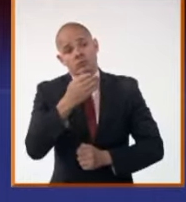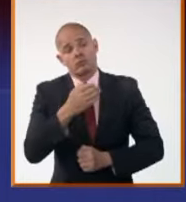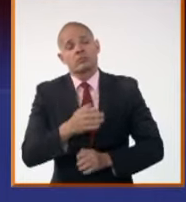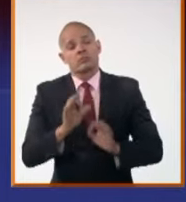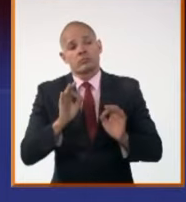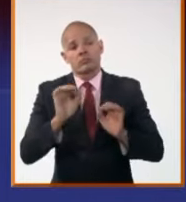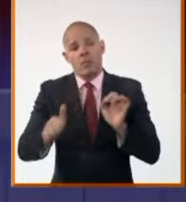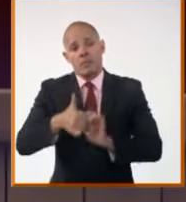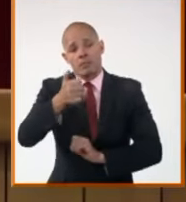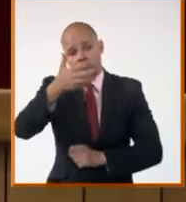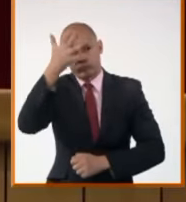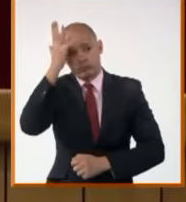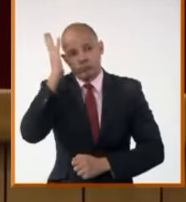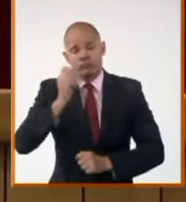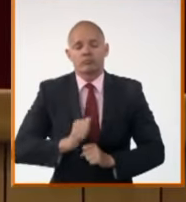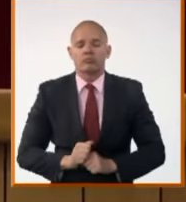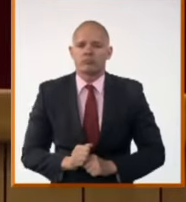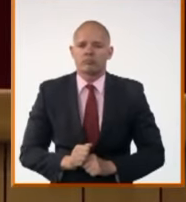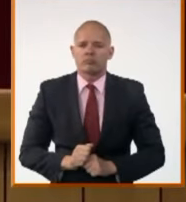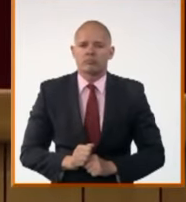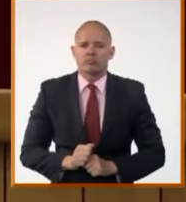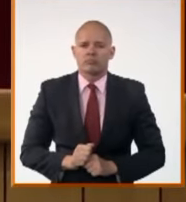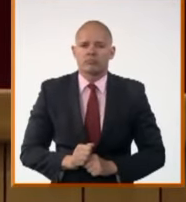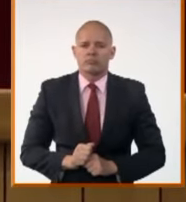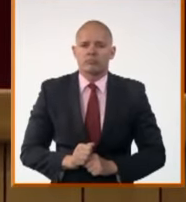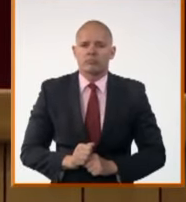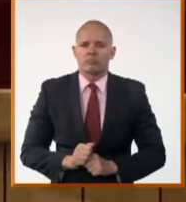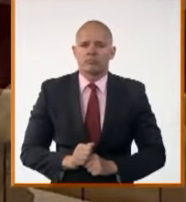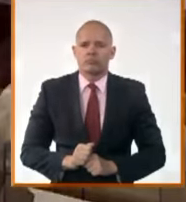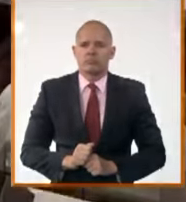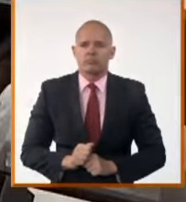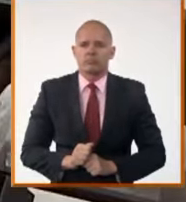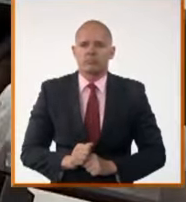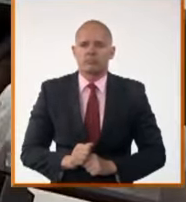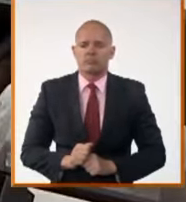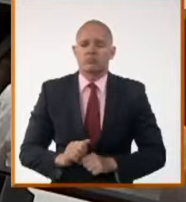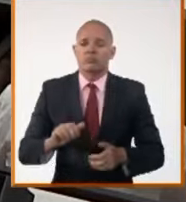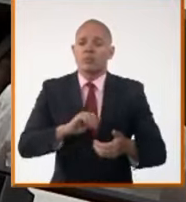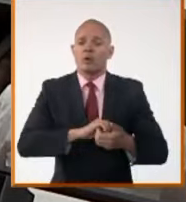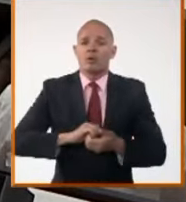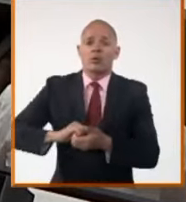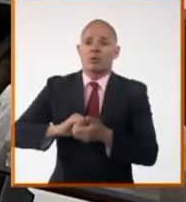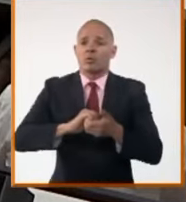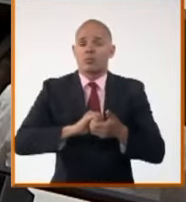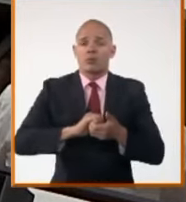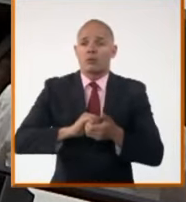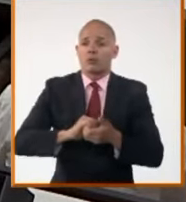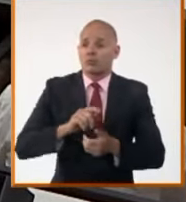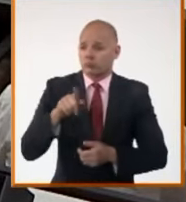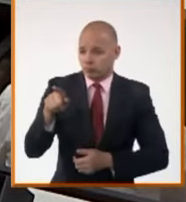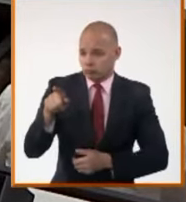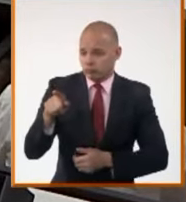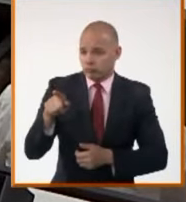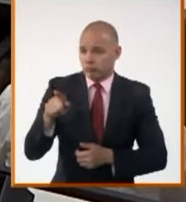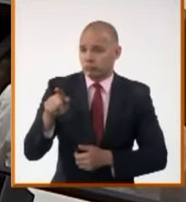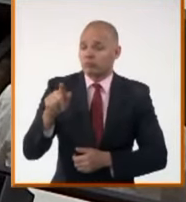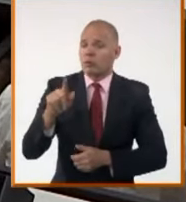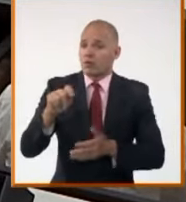secretario Miguel Díaz-Canel. Compañero presidente Lazo.